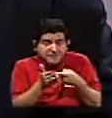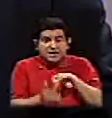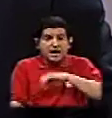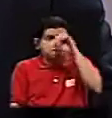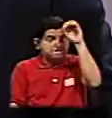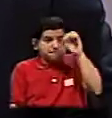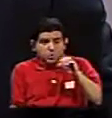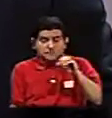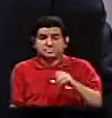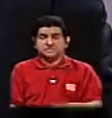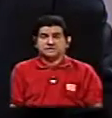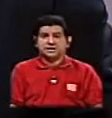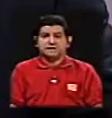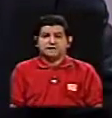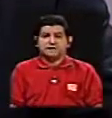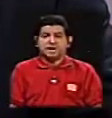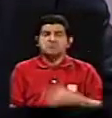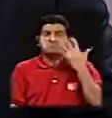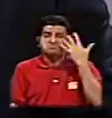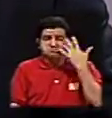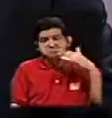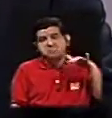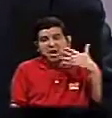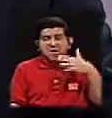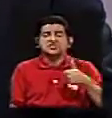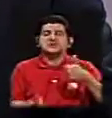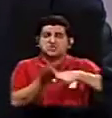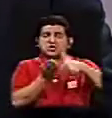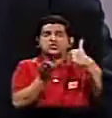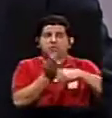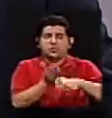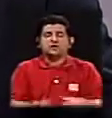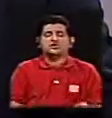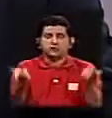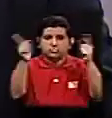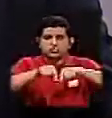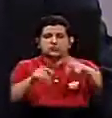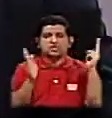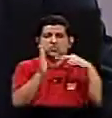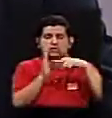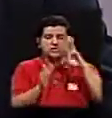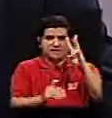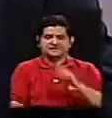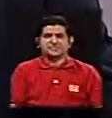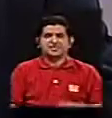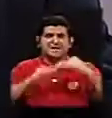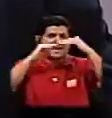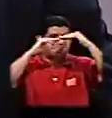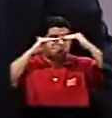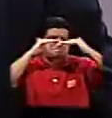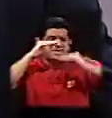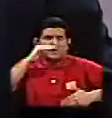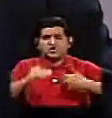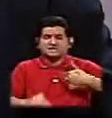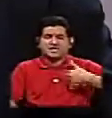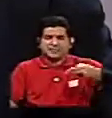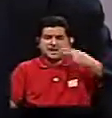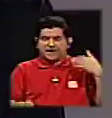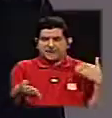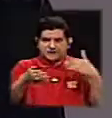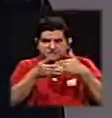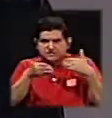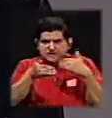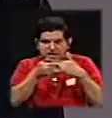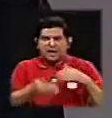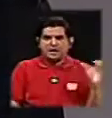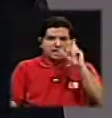porcentaje similar, digamos, a la votación efectiva que se dio en el 2006, que fue de las más bajas en la historia reciente de Costa